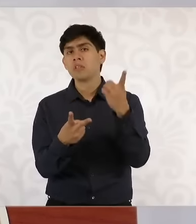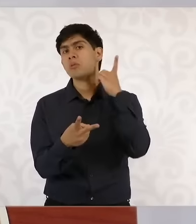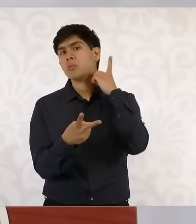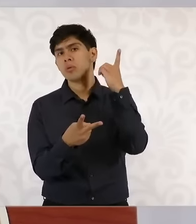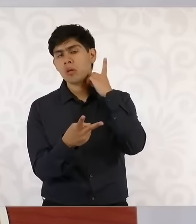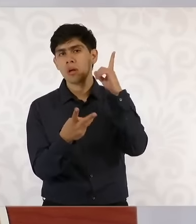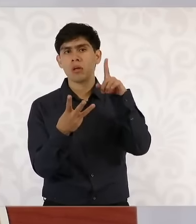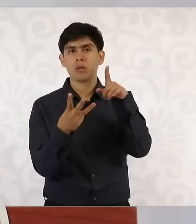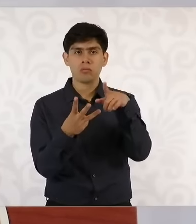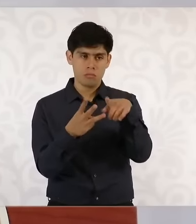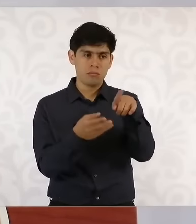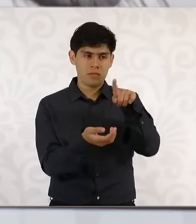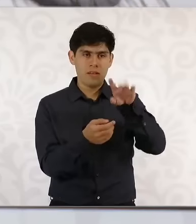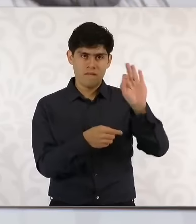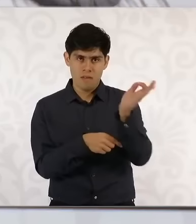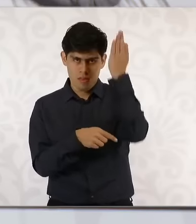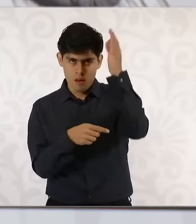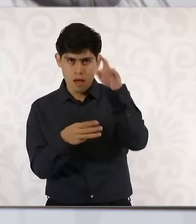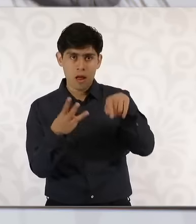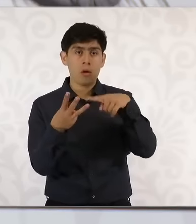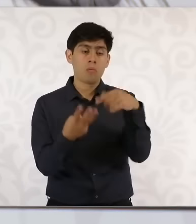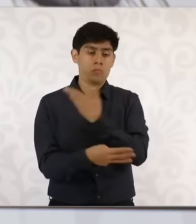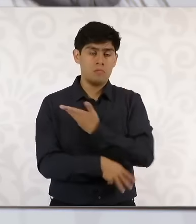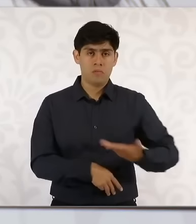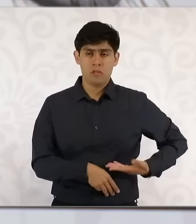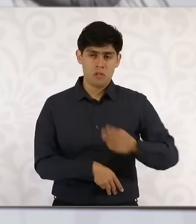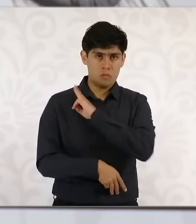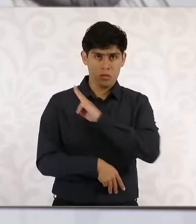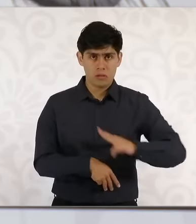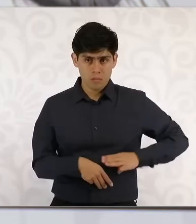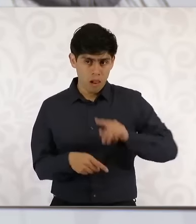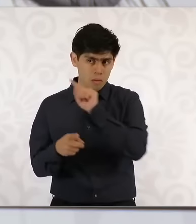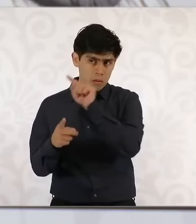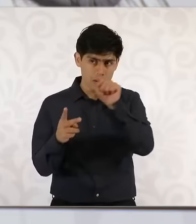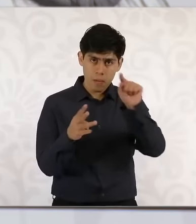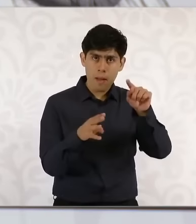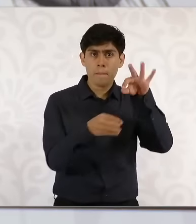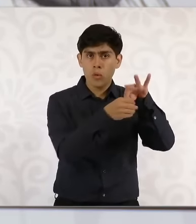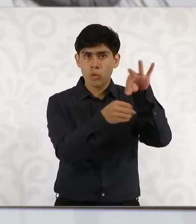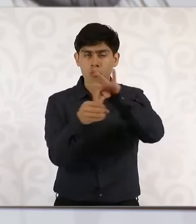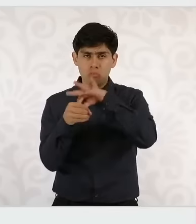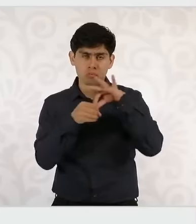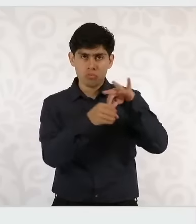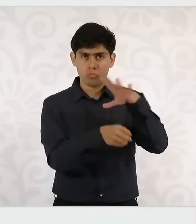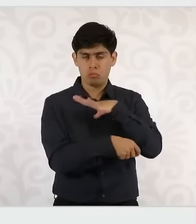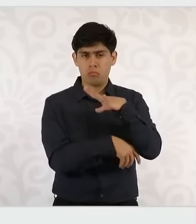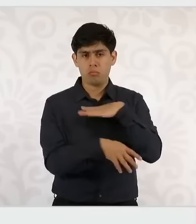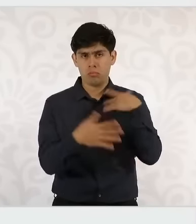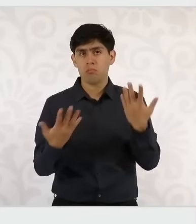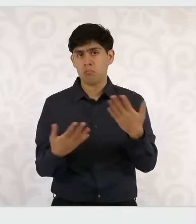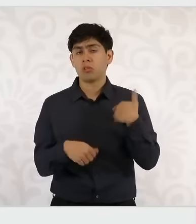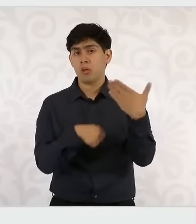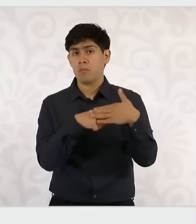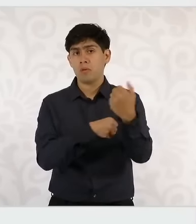diputados federales, presidentes municipales. Entonces el año que entra va a ser un